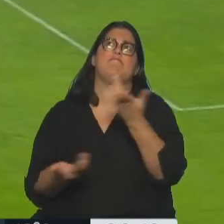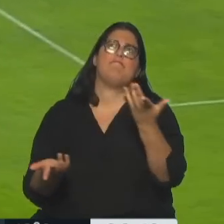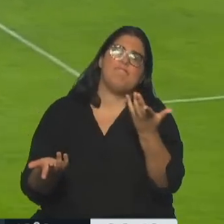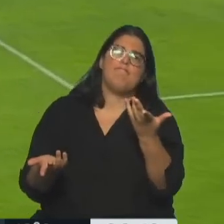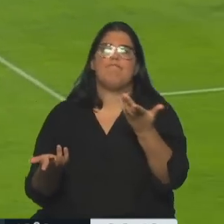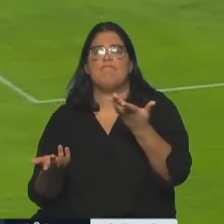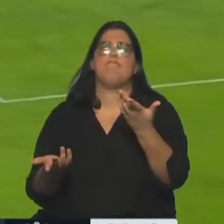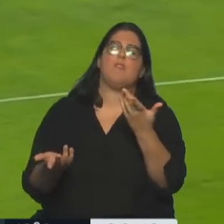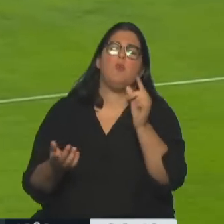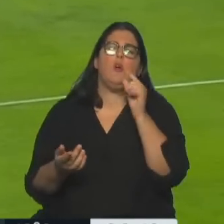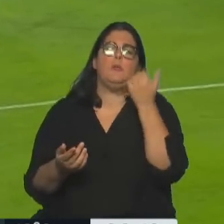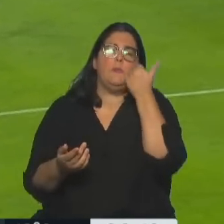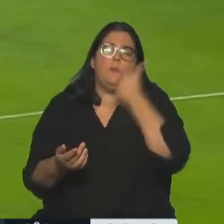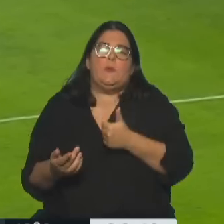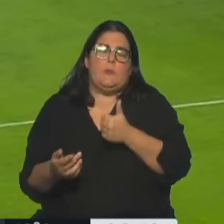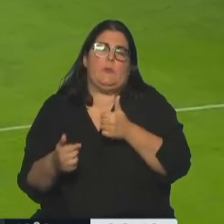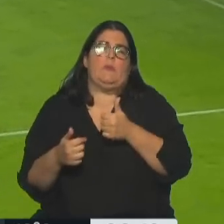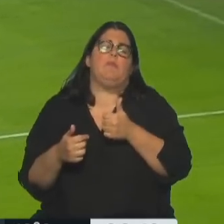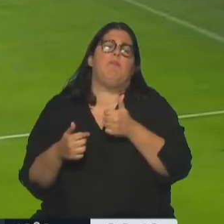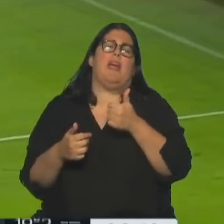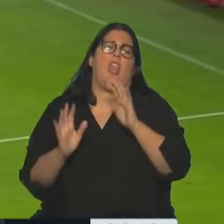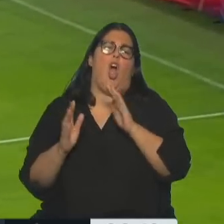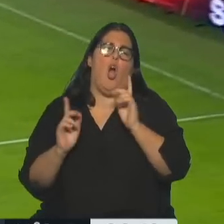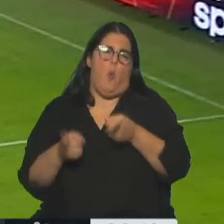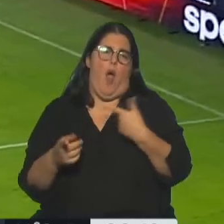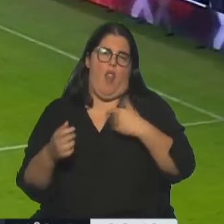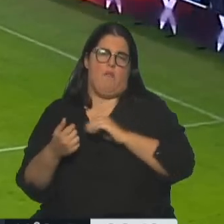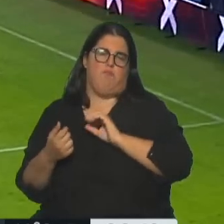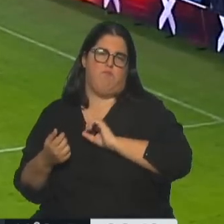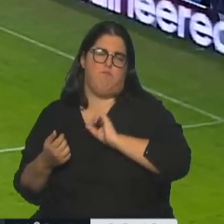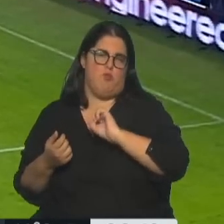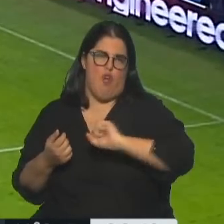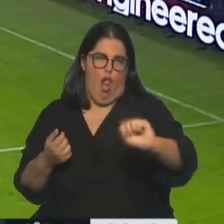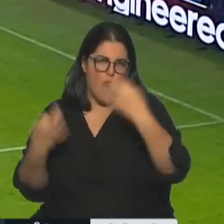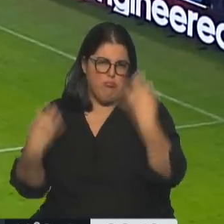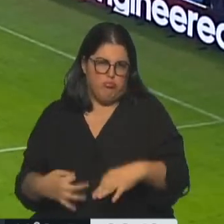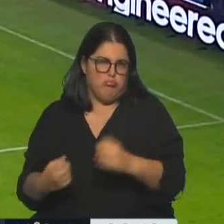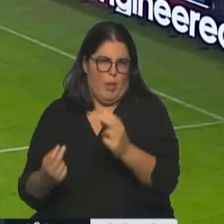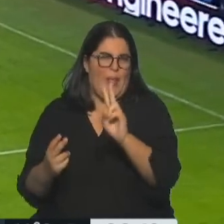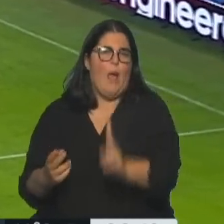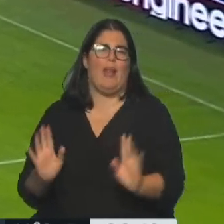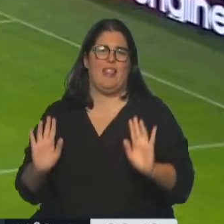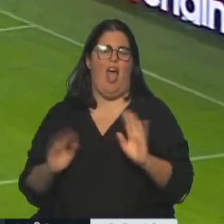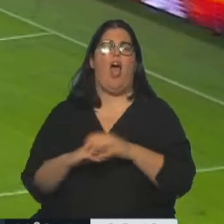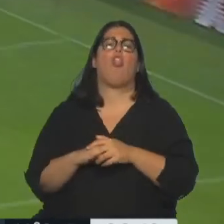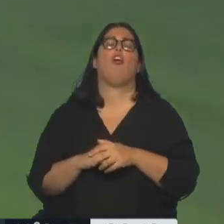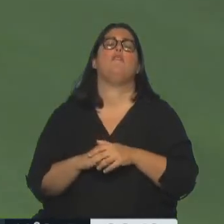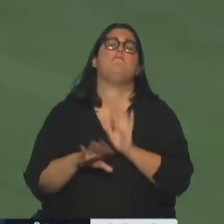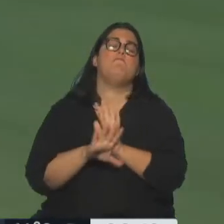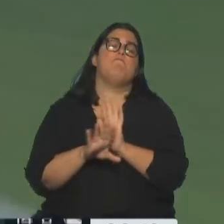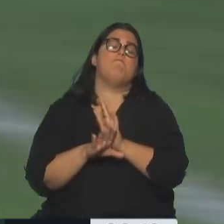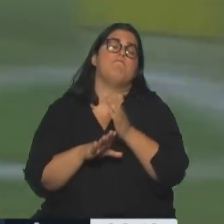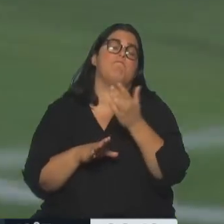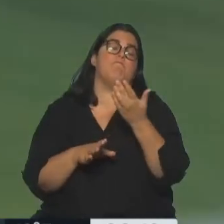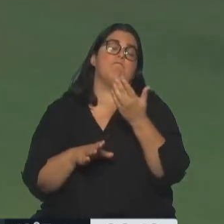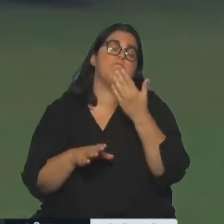por muy poco, pero está habilitado el jugador y termina siendo convalidado. También hubo una circunstancia dudosa en el partido donde